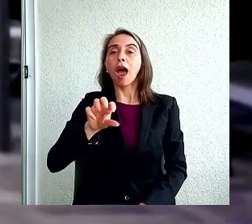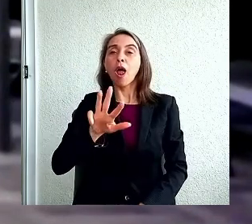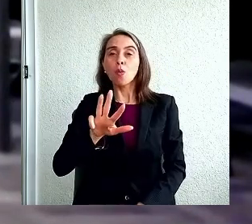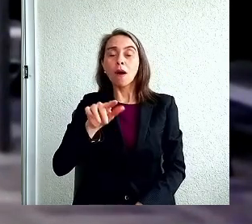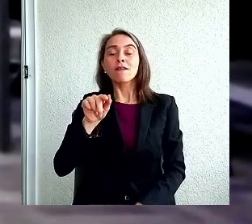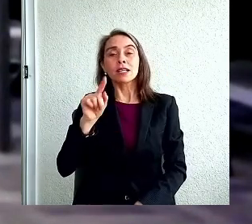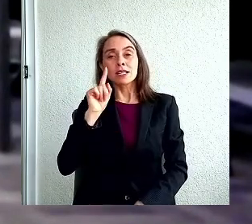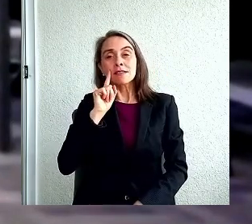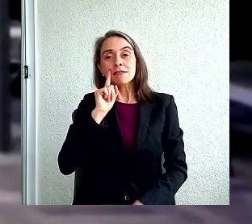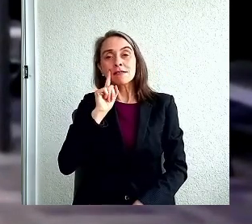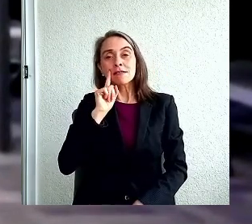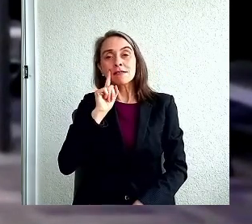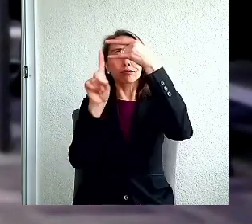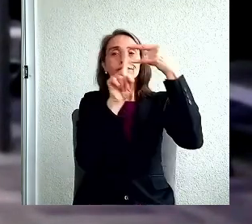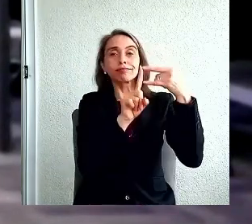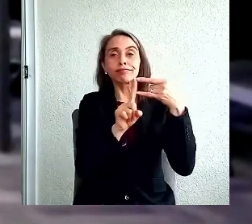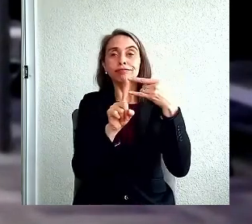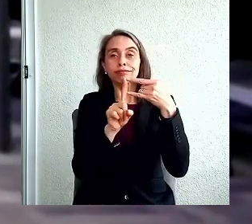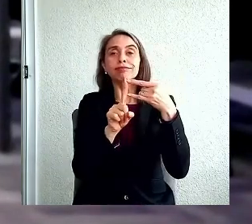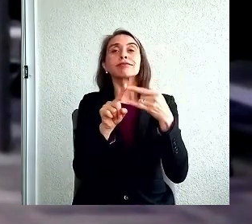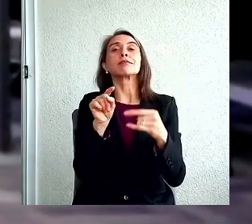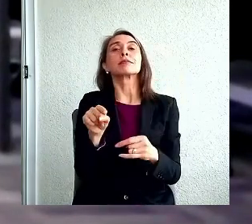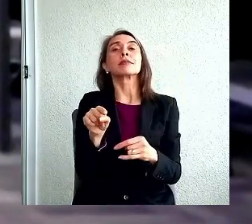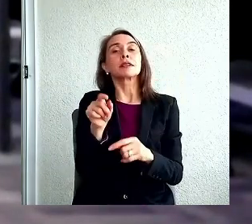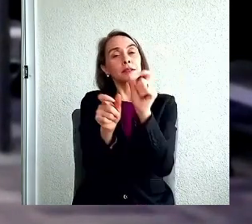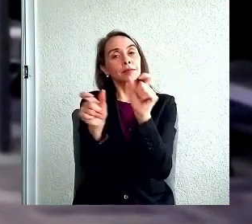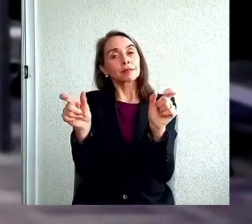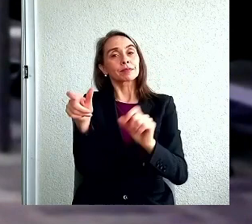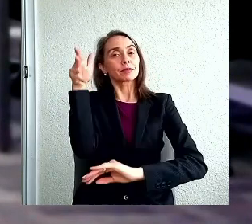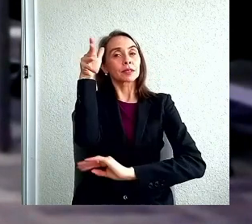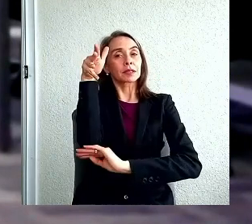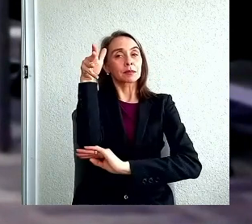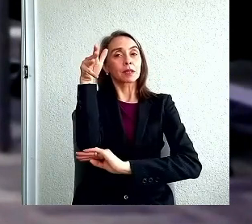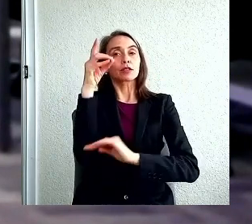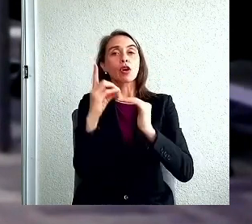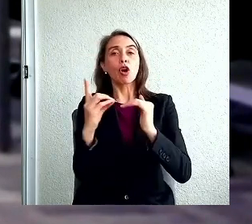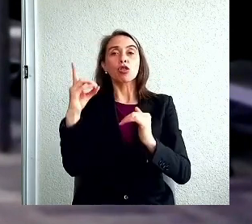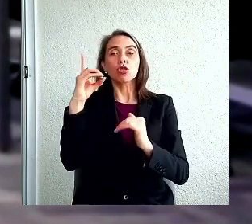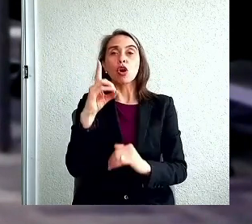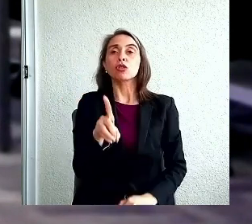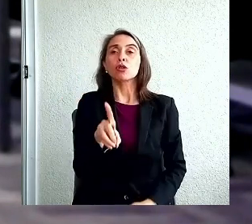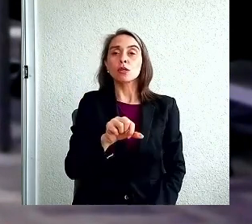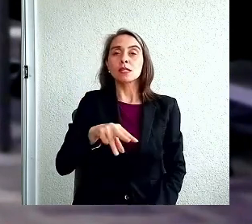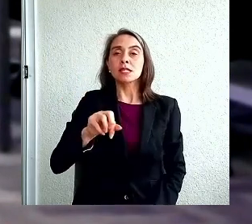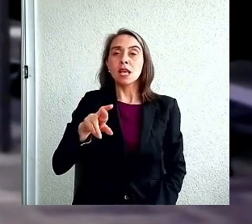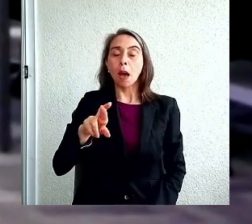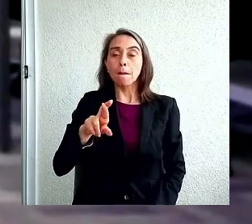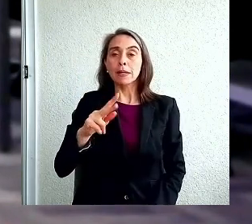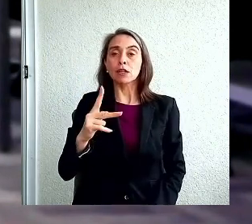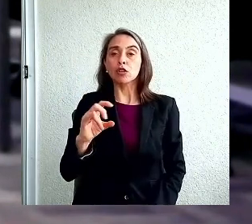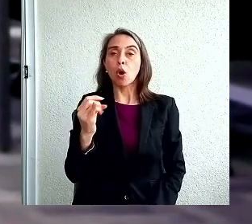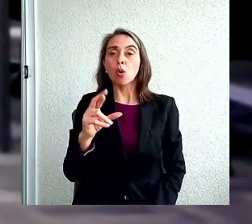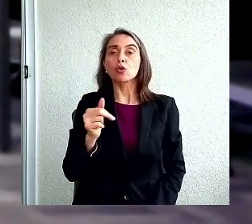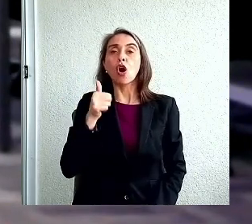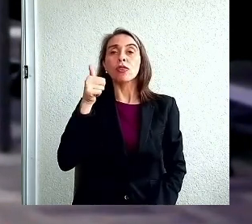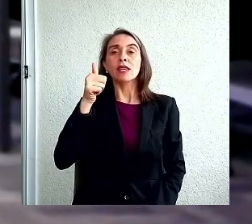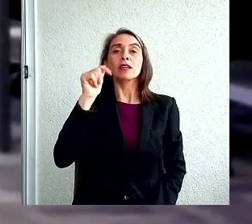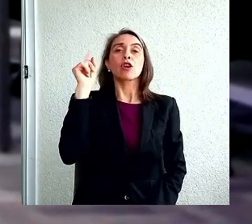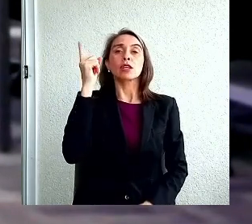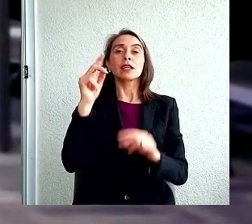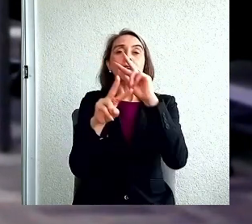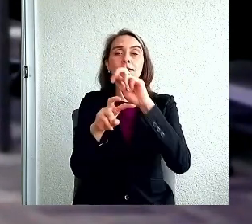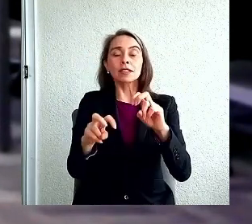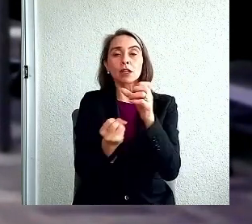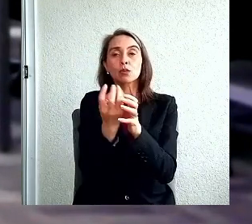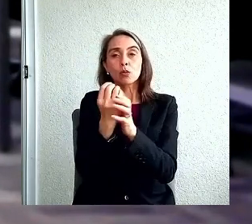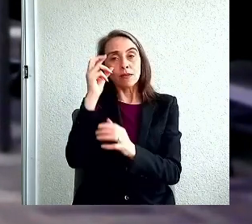nuestros panelistas, el doctor Samir Kouro Renaer, director general de Investigación, Innovación y Emprendimiento de la USM,